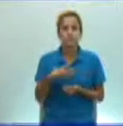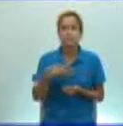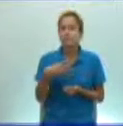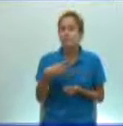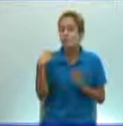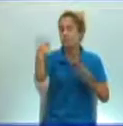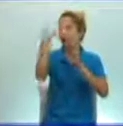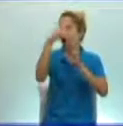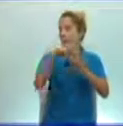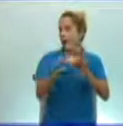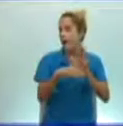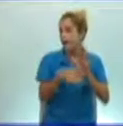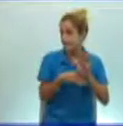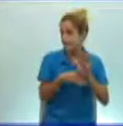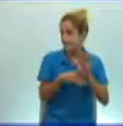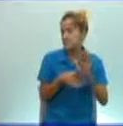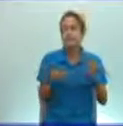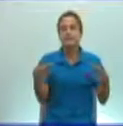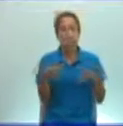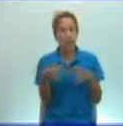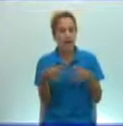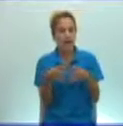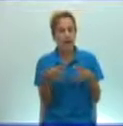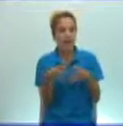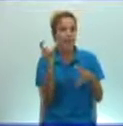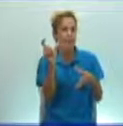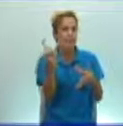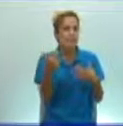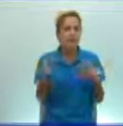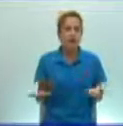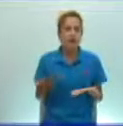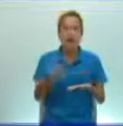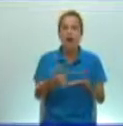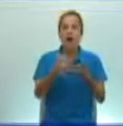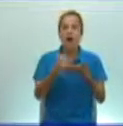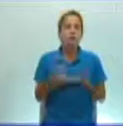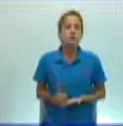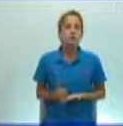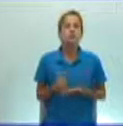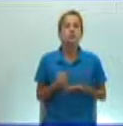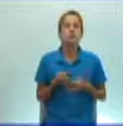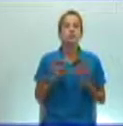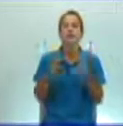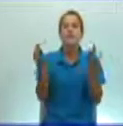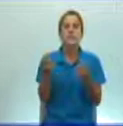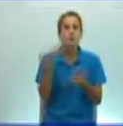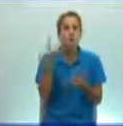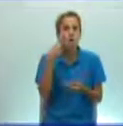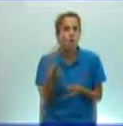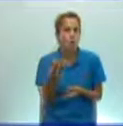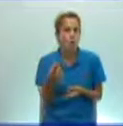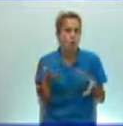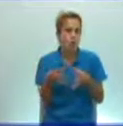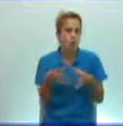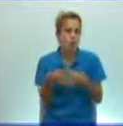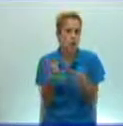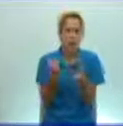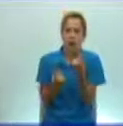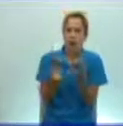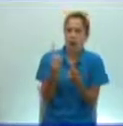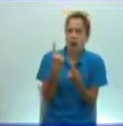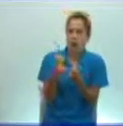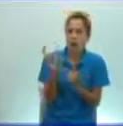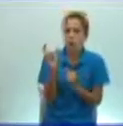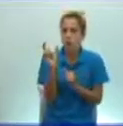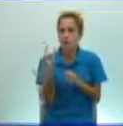las características de este tipo de palabras y con la ayuda de sus familiares, si no ven en este grupo alguna de ellas